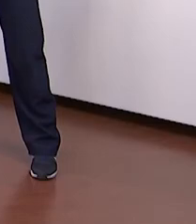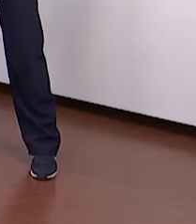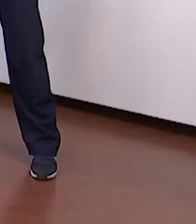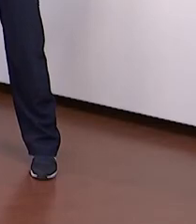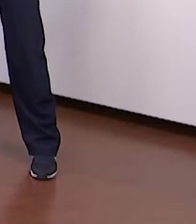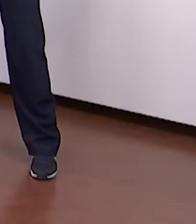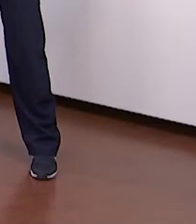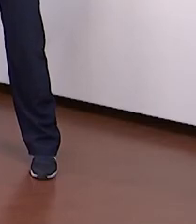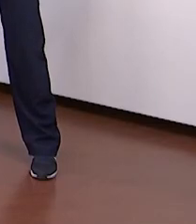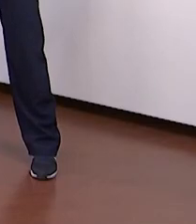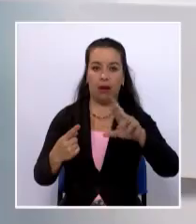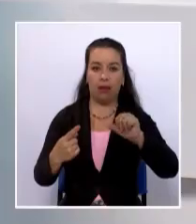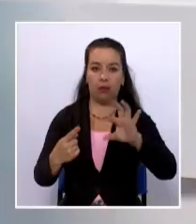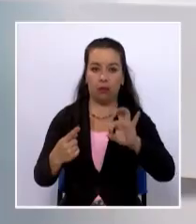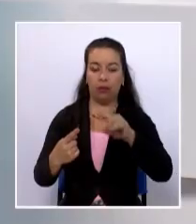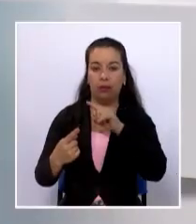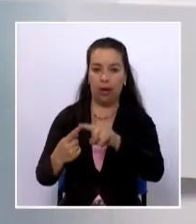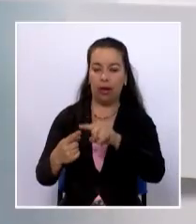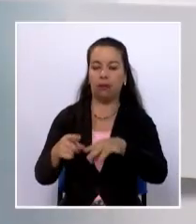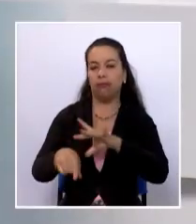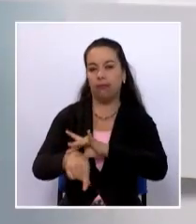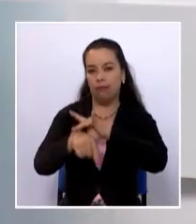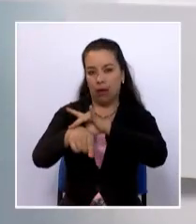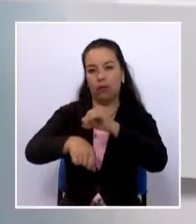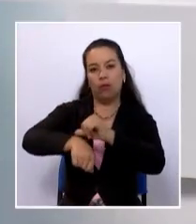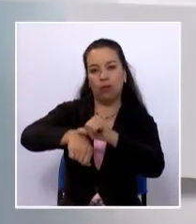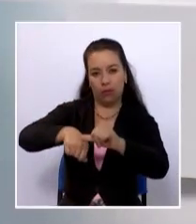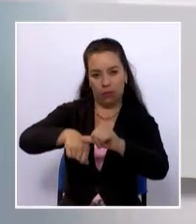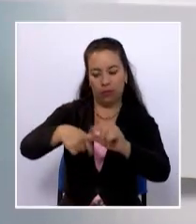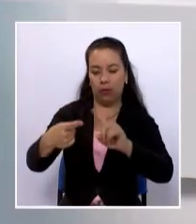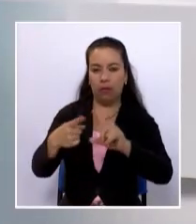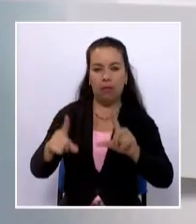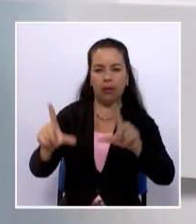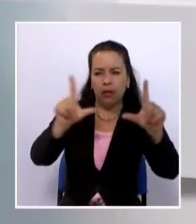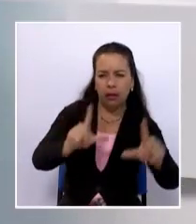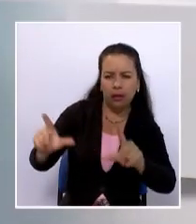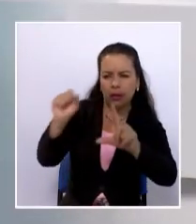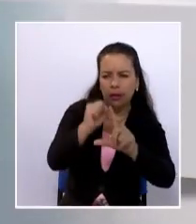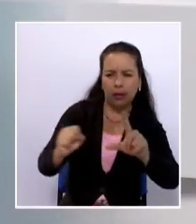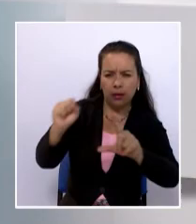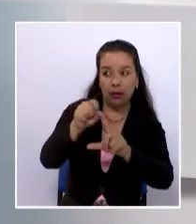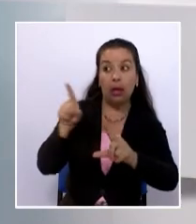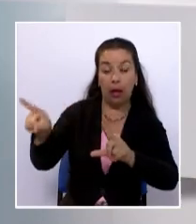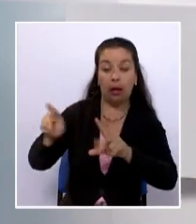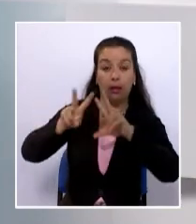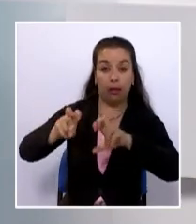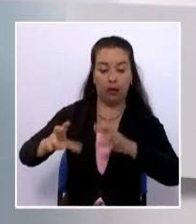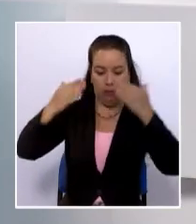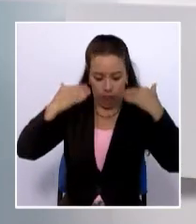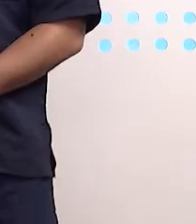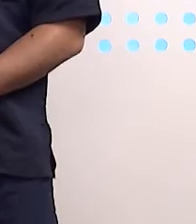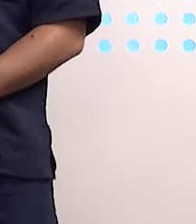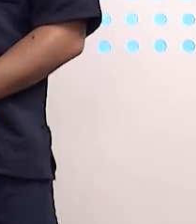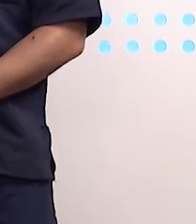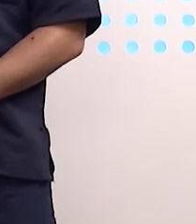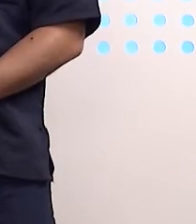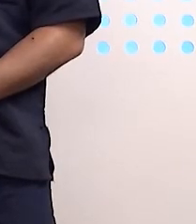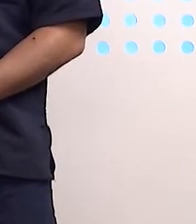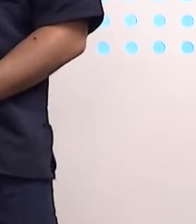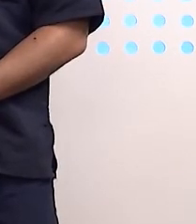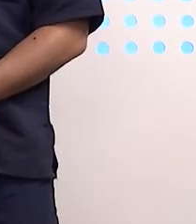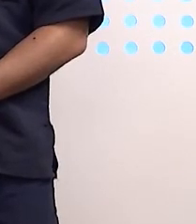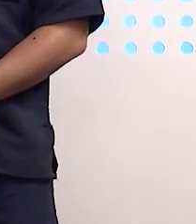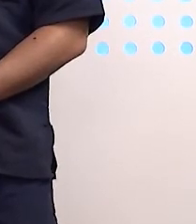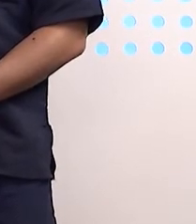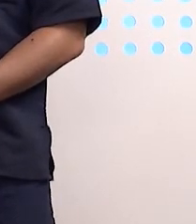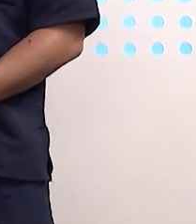valencia él es médico cirujano y radiólogo también estudio radiología corporal y tenemos a raúl andrés